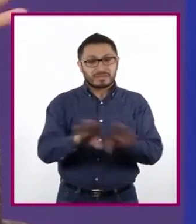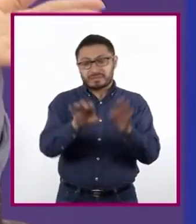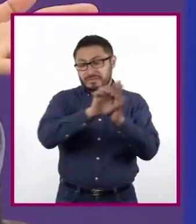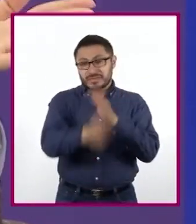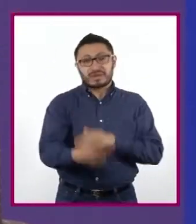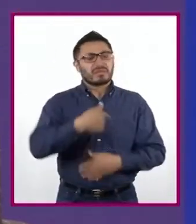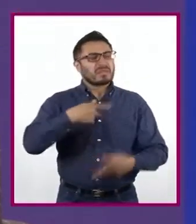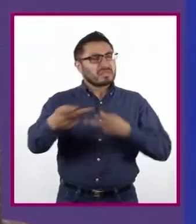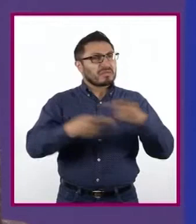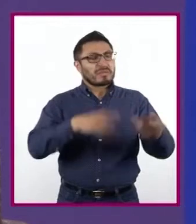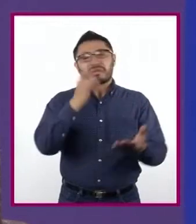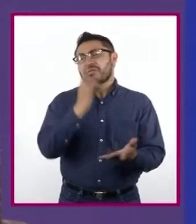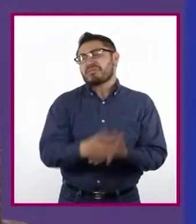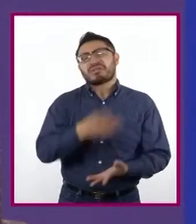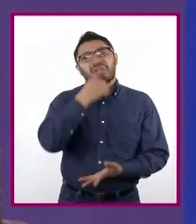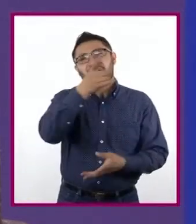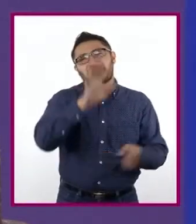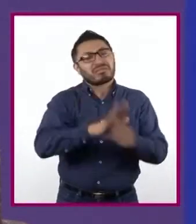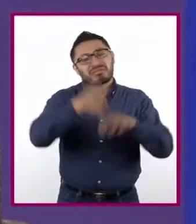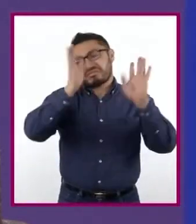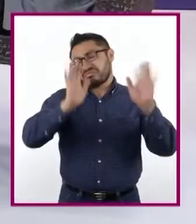tan solo hablar de lo que sé.